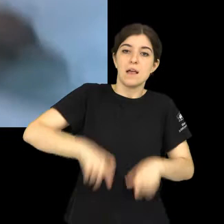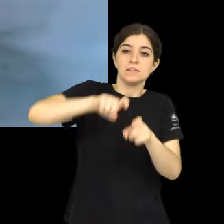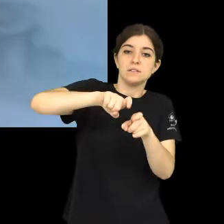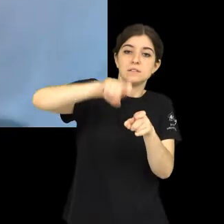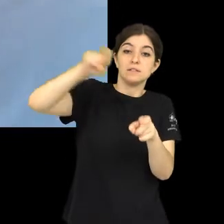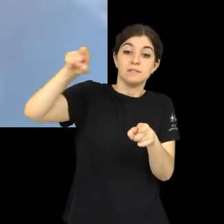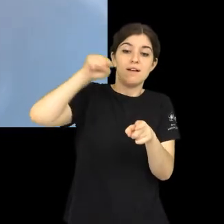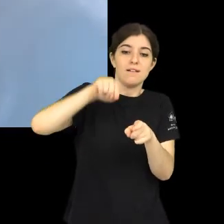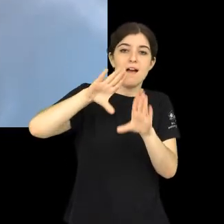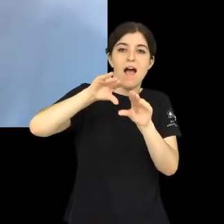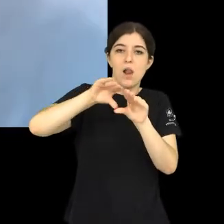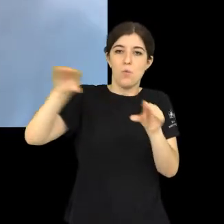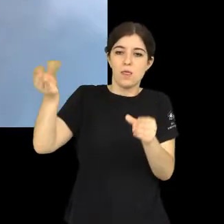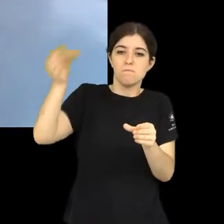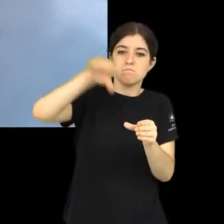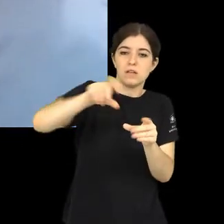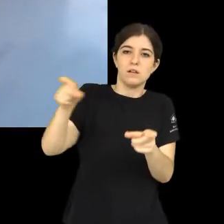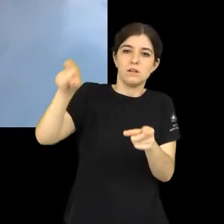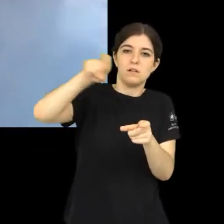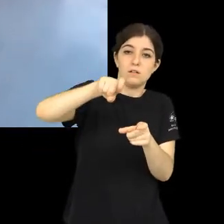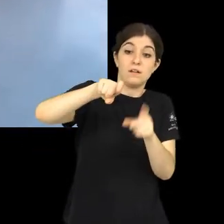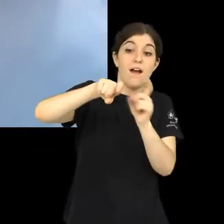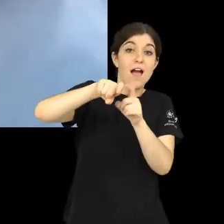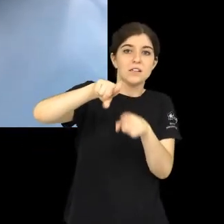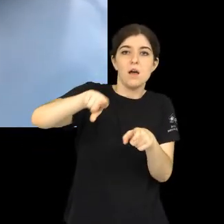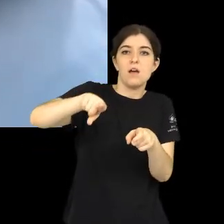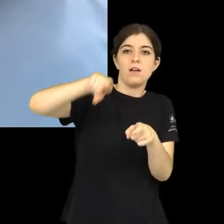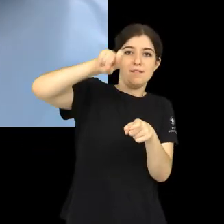La pierna de arriba estará un poco flexionada.